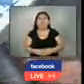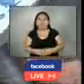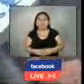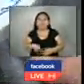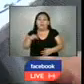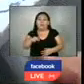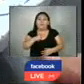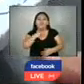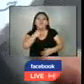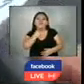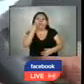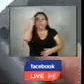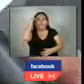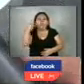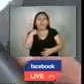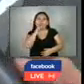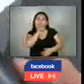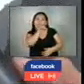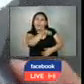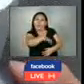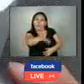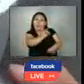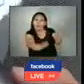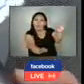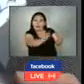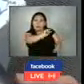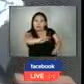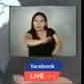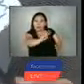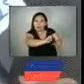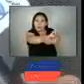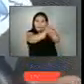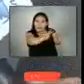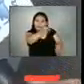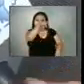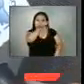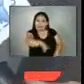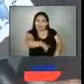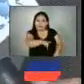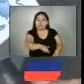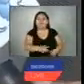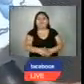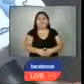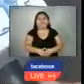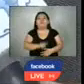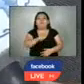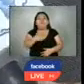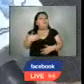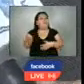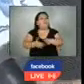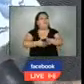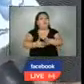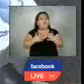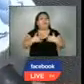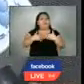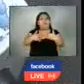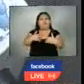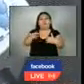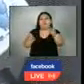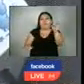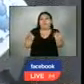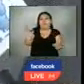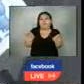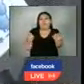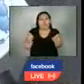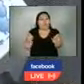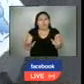de realizar en el Juzgado Segundo de Paz de la jurisdicción de acá de Ciudad Barrios la audiencia inicial. No se contó con